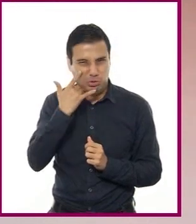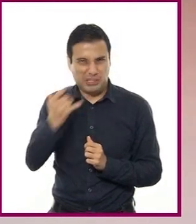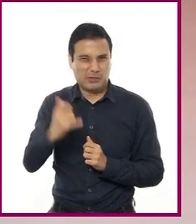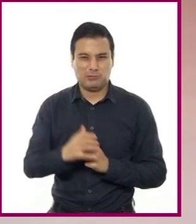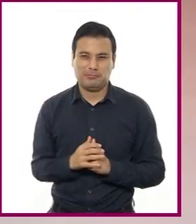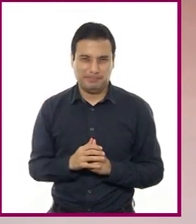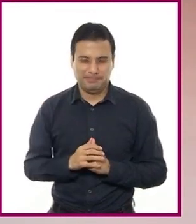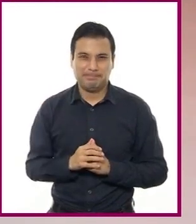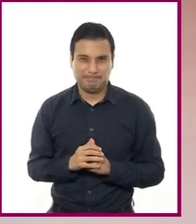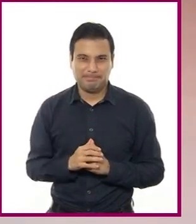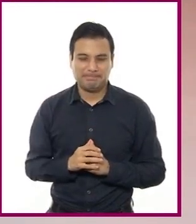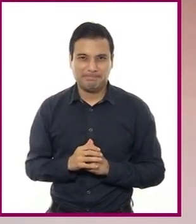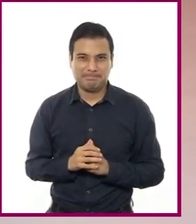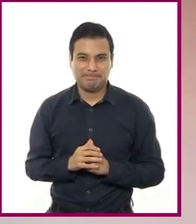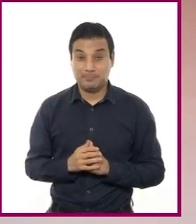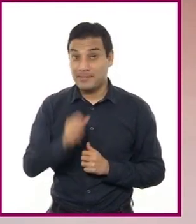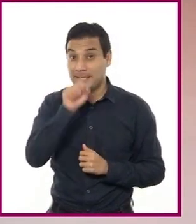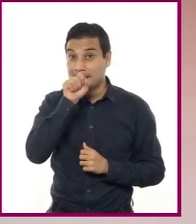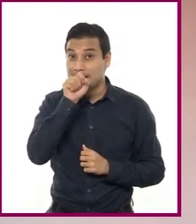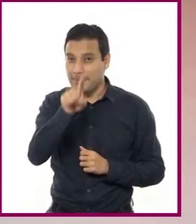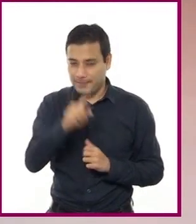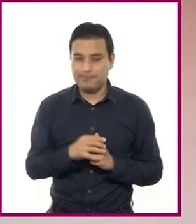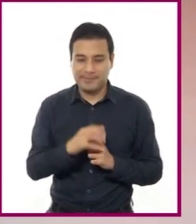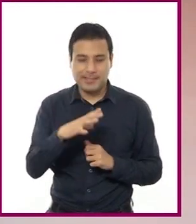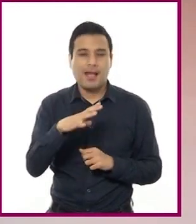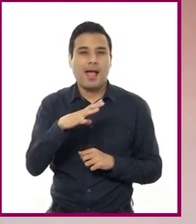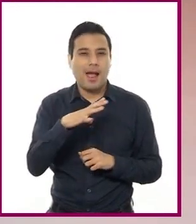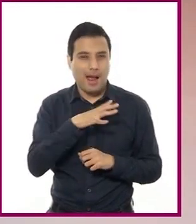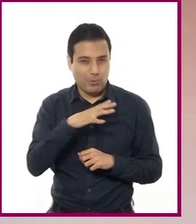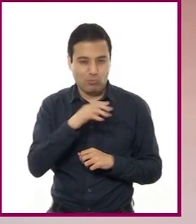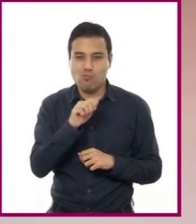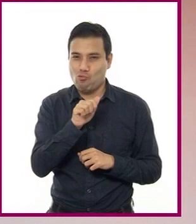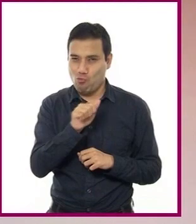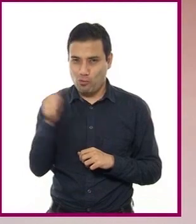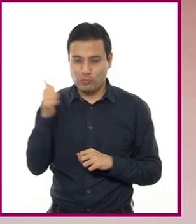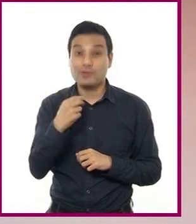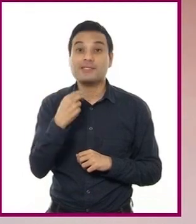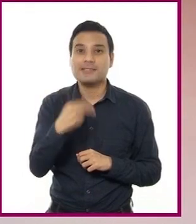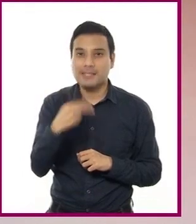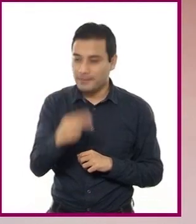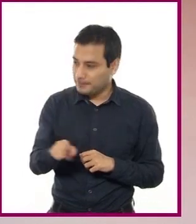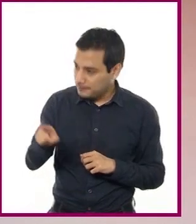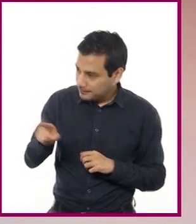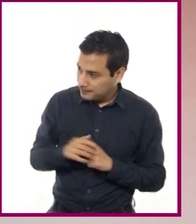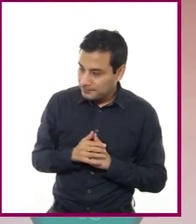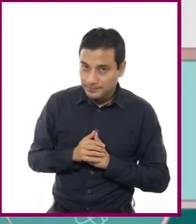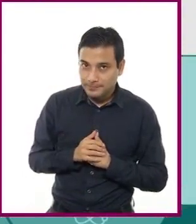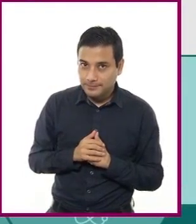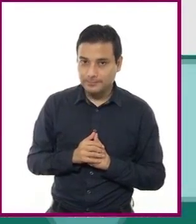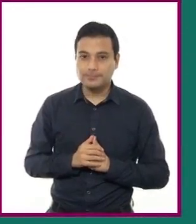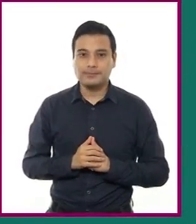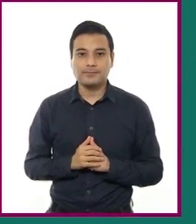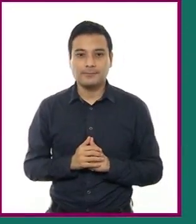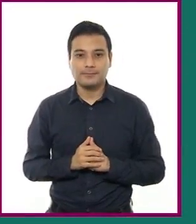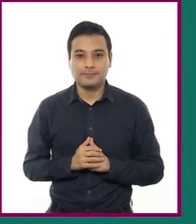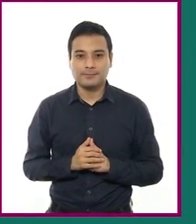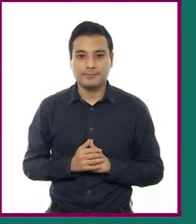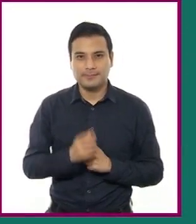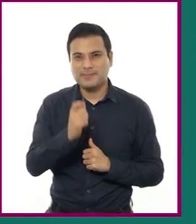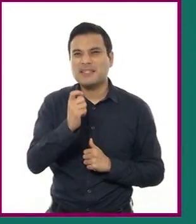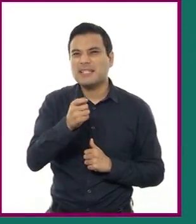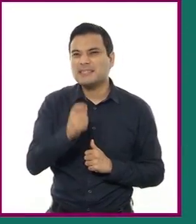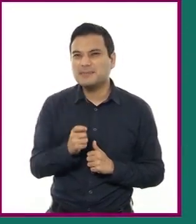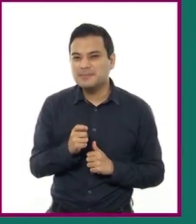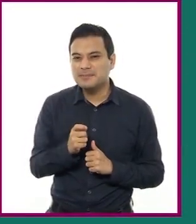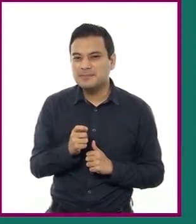observar. También existe otro fenómeno óptico llamado gloria. Este es el resultado